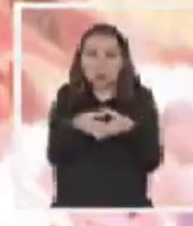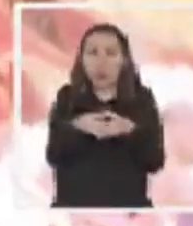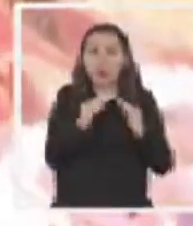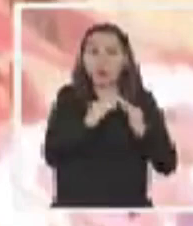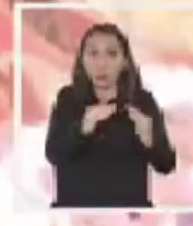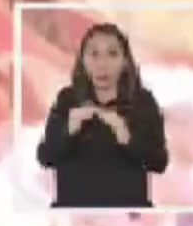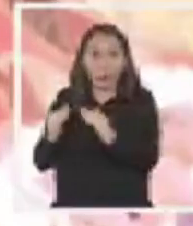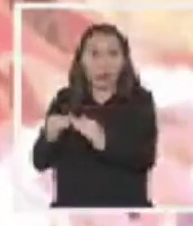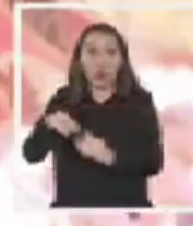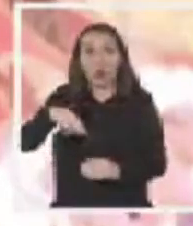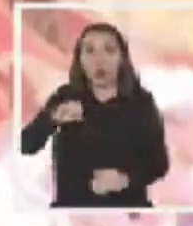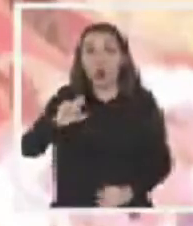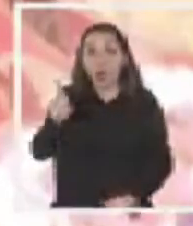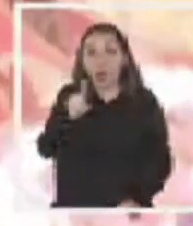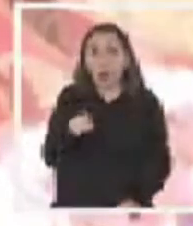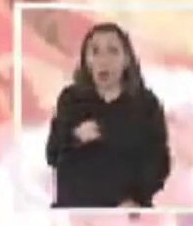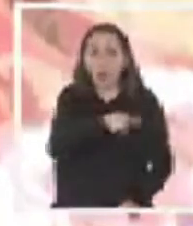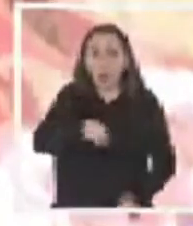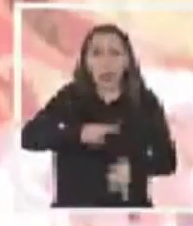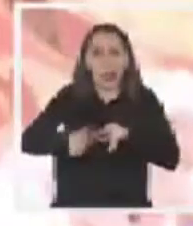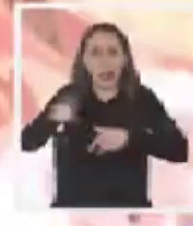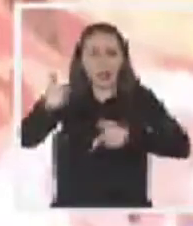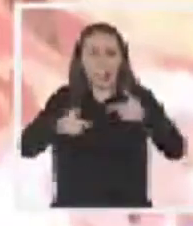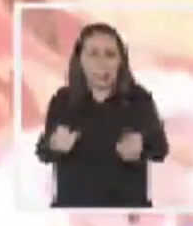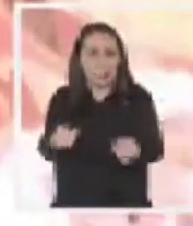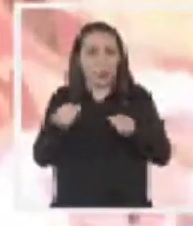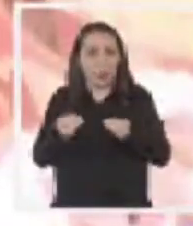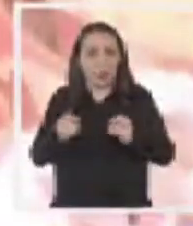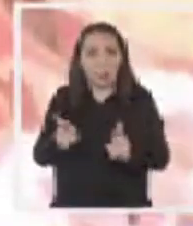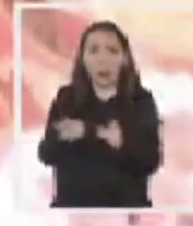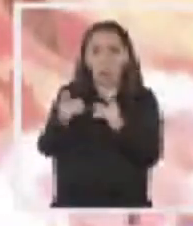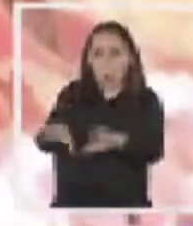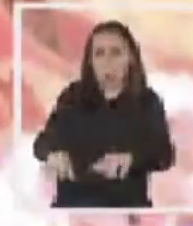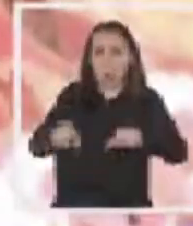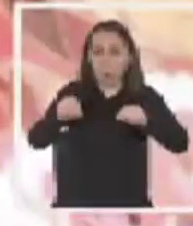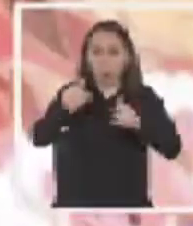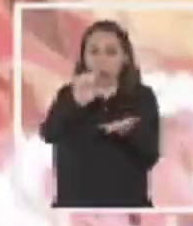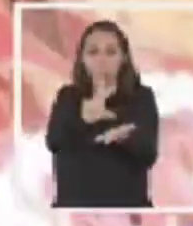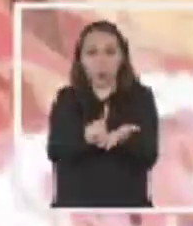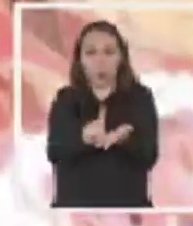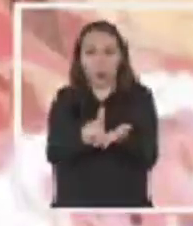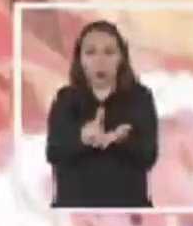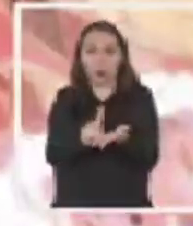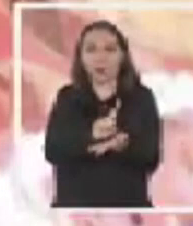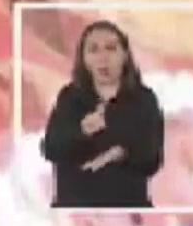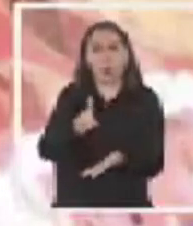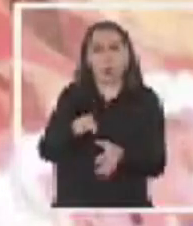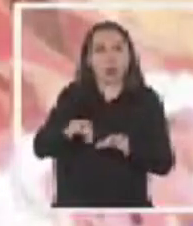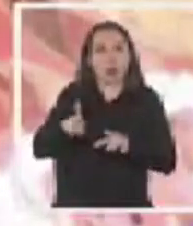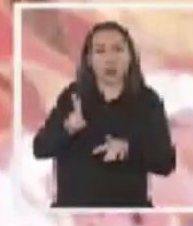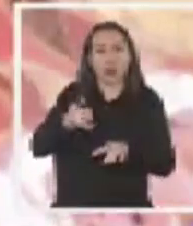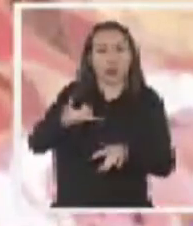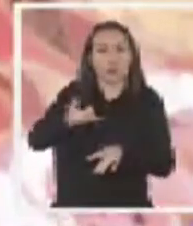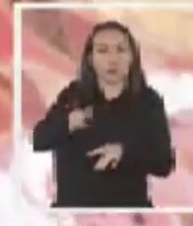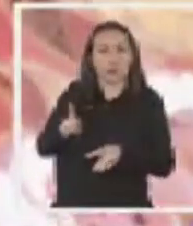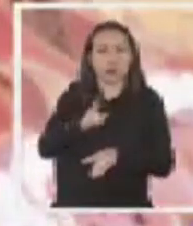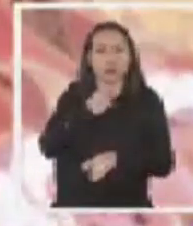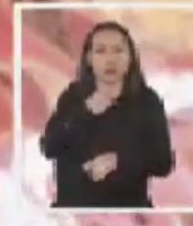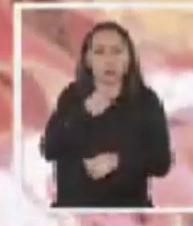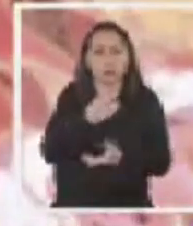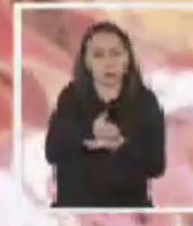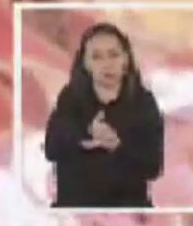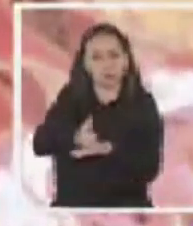Los Nogales están haciendo política política de la buena recuperando Estos espacios de cuestiones que no queremos y